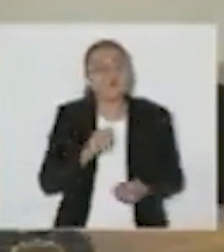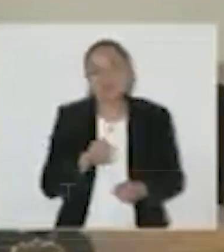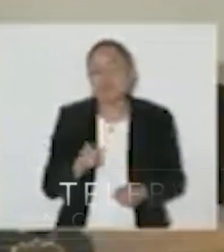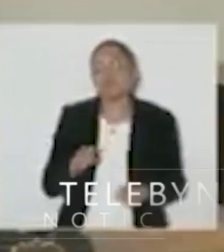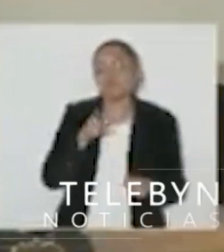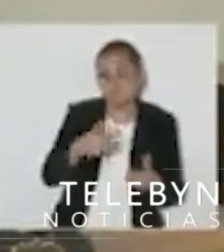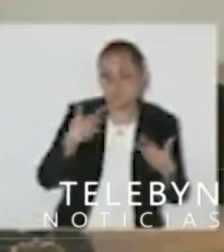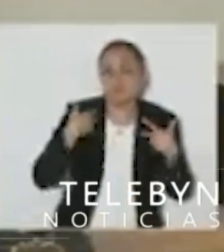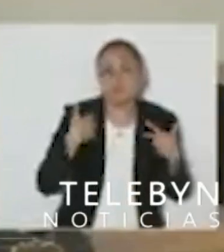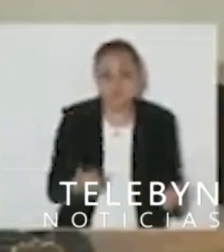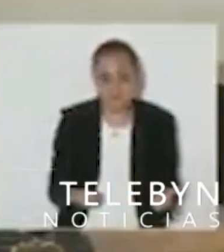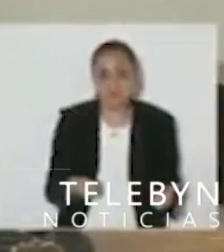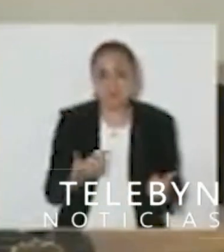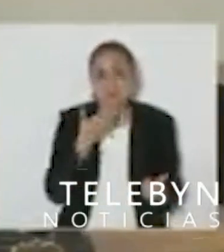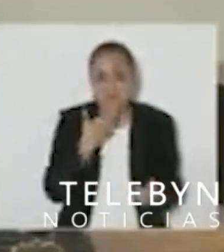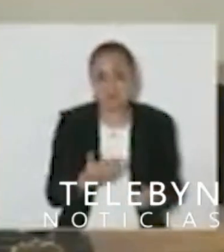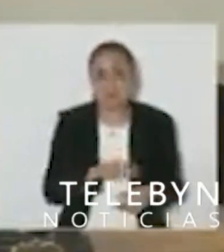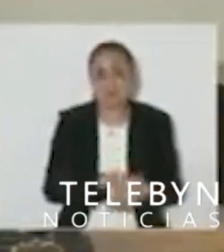cosas